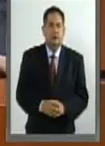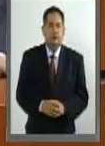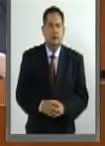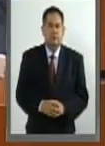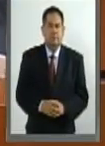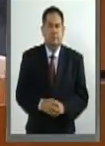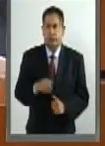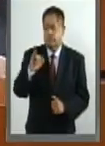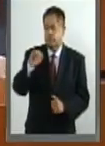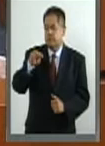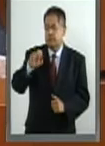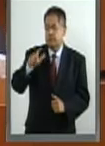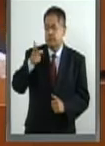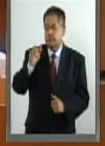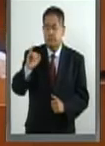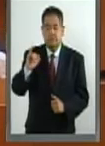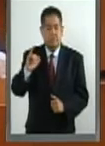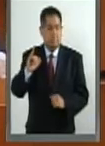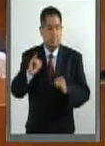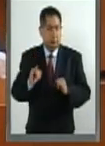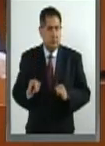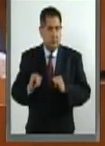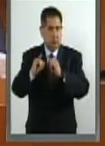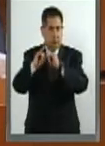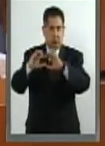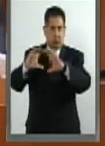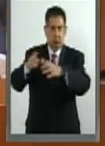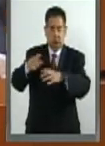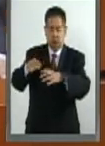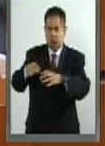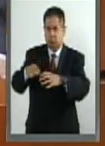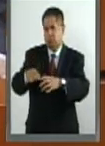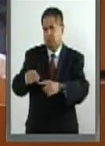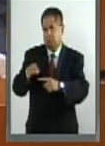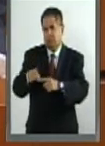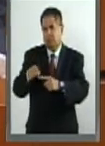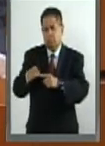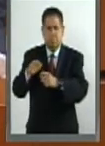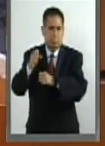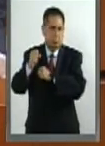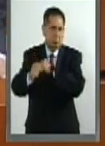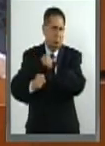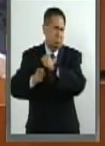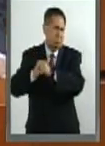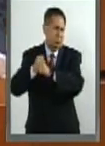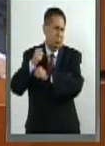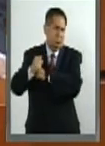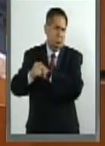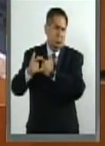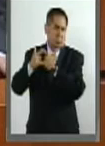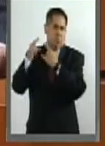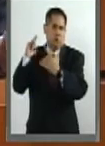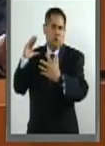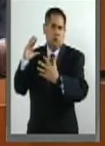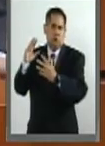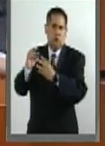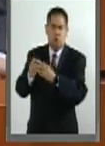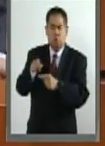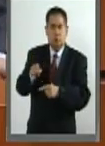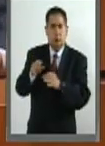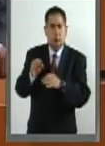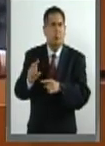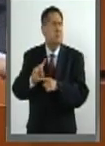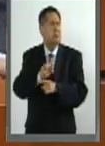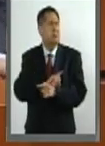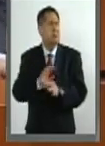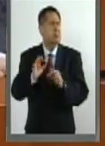El INEGI es una institución de larguísima trayectoria en la historia del país. Formalmente existe desde